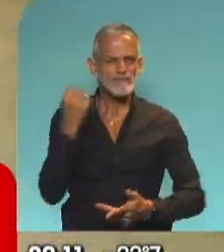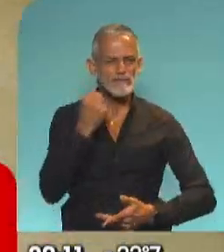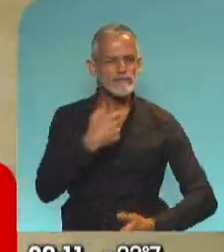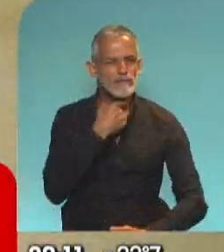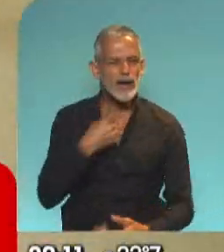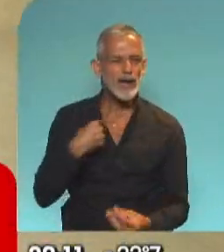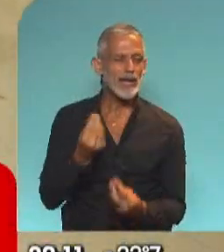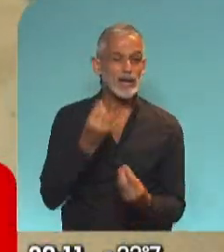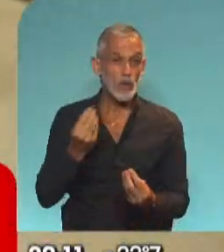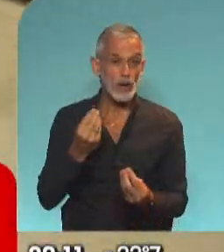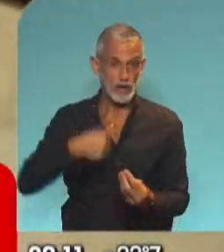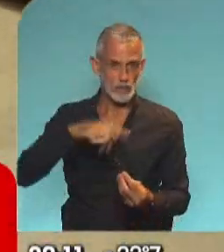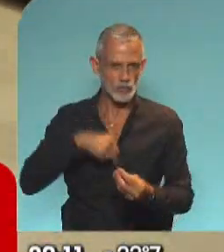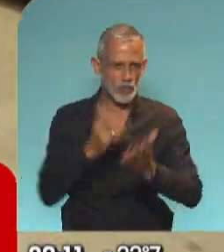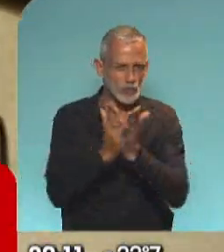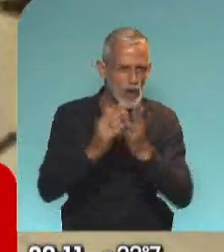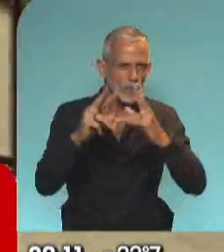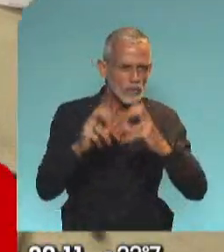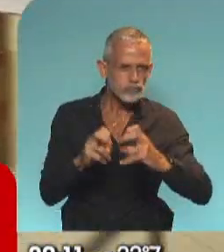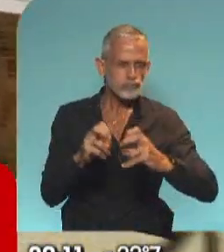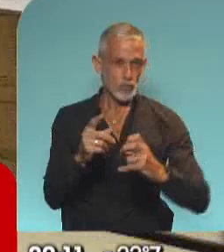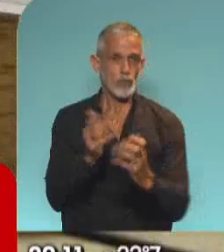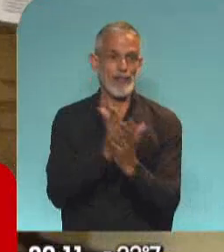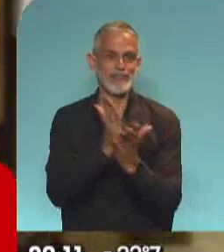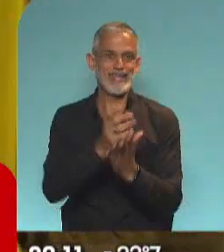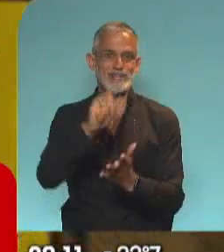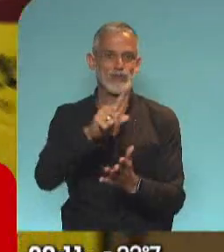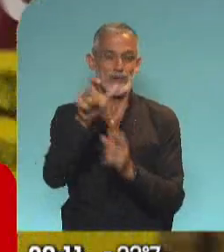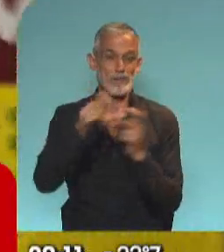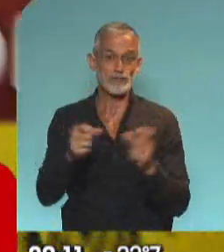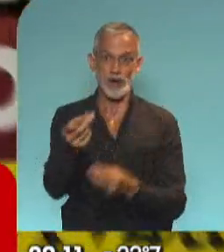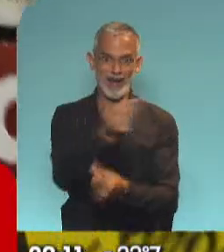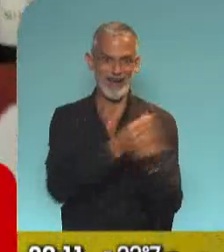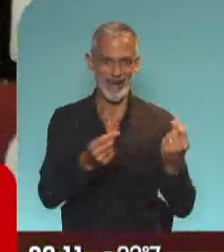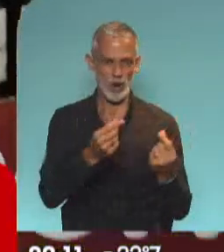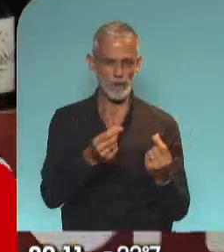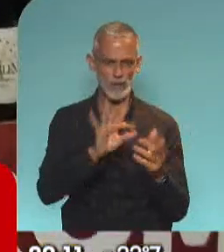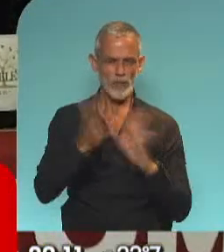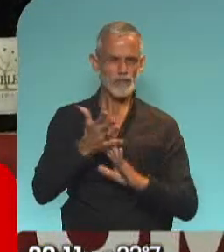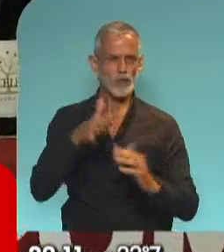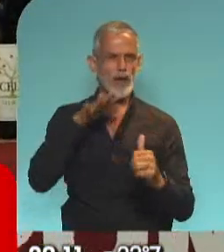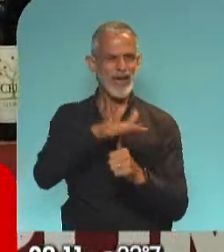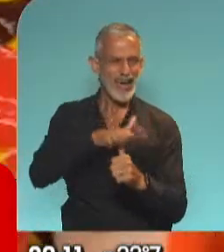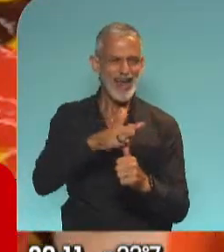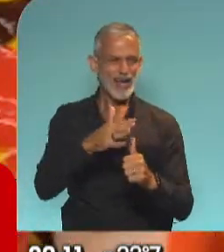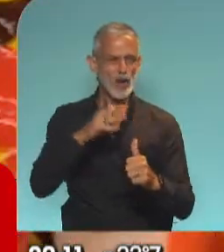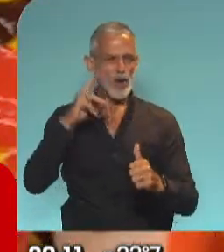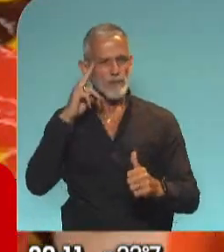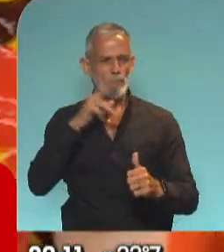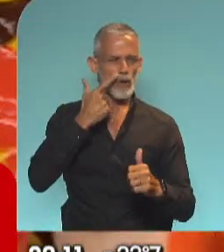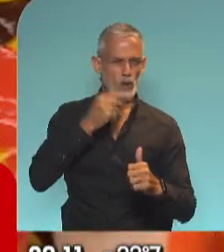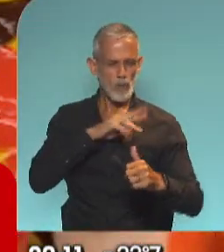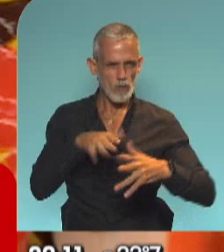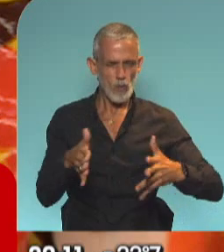Intentamos hacer, cuando estudiamos el derecho de los consumidores desde una perspectiva de género, es